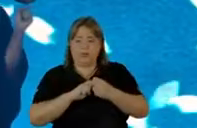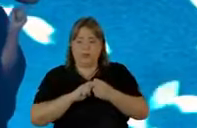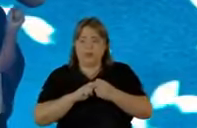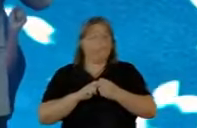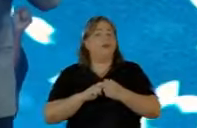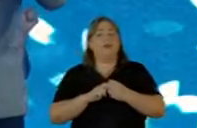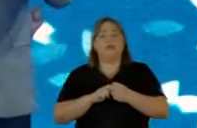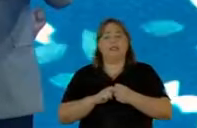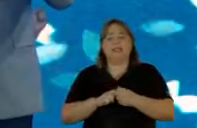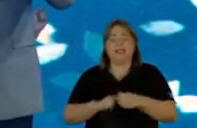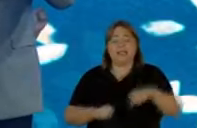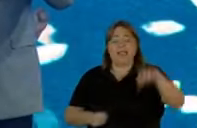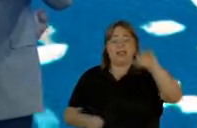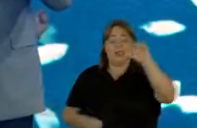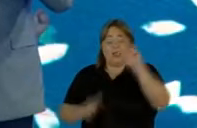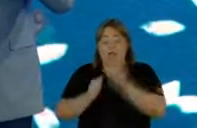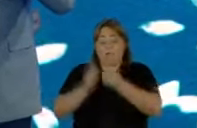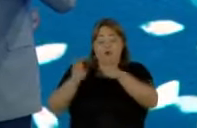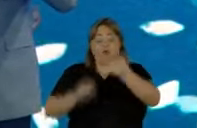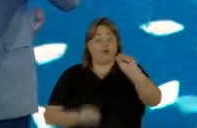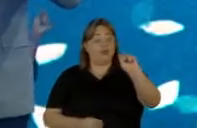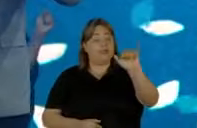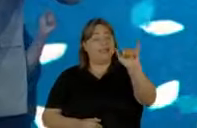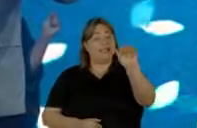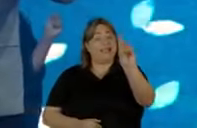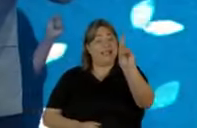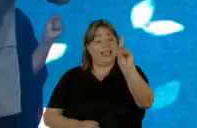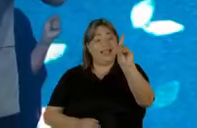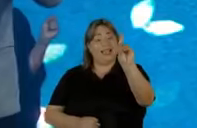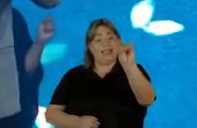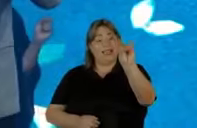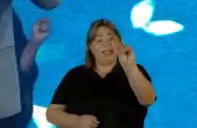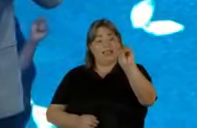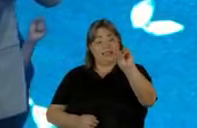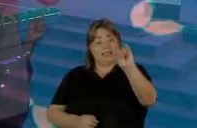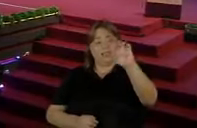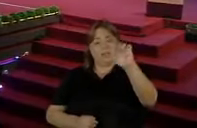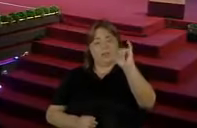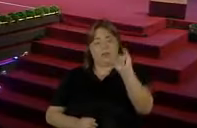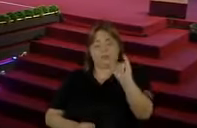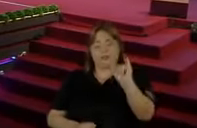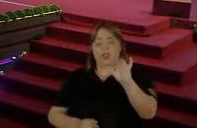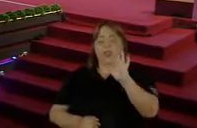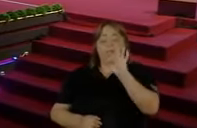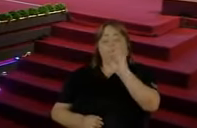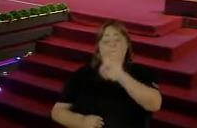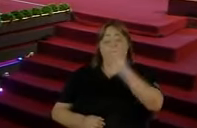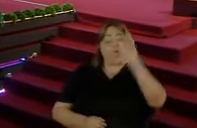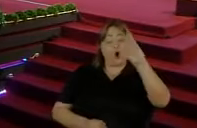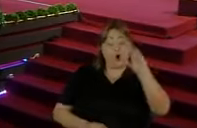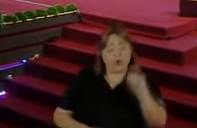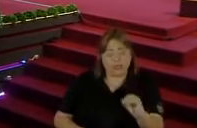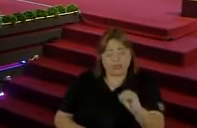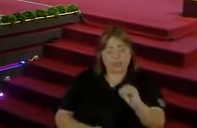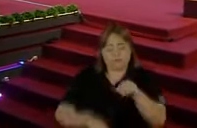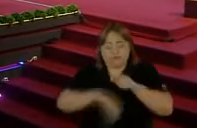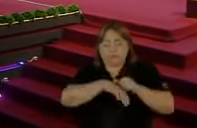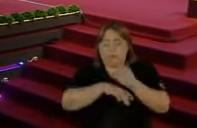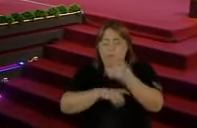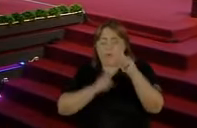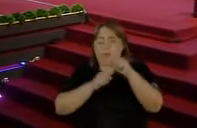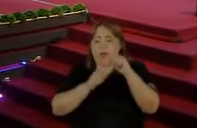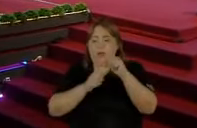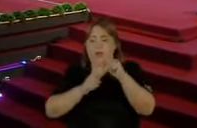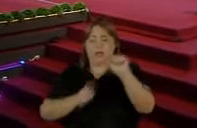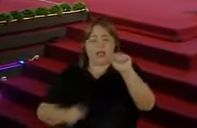apóstol Sinister salud tuya, Señor, sobre esta familia pastora en Kissimmee. Enviamos una palabra de bendición sobre